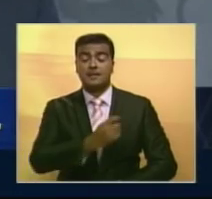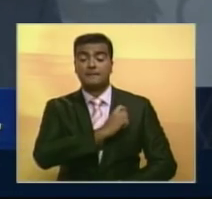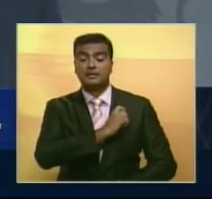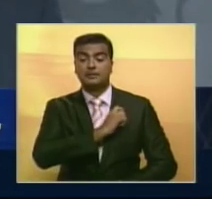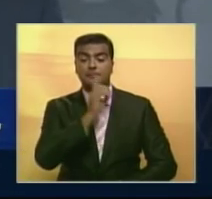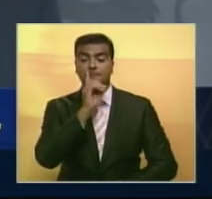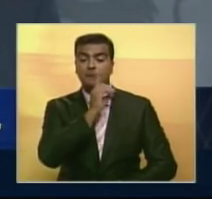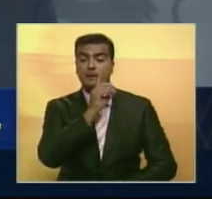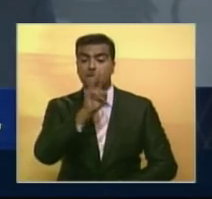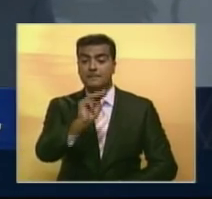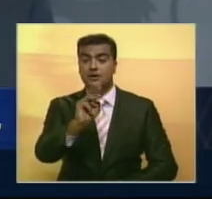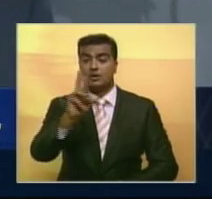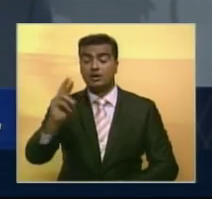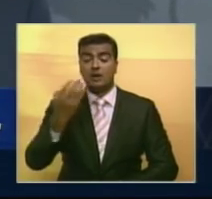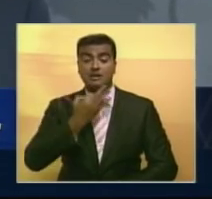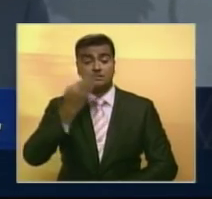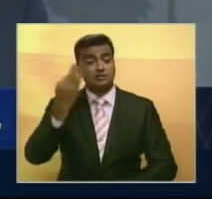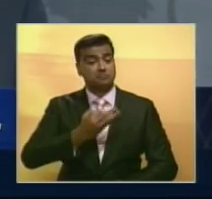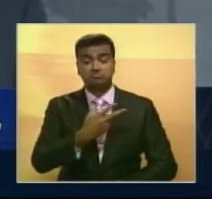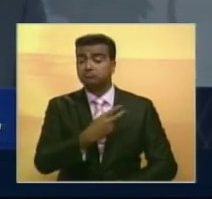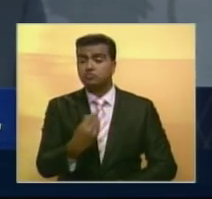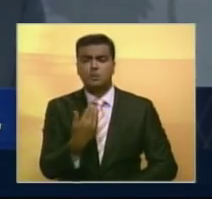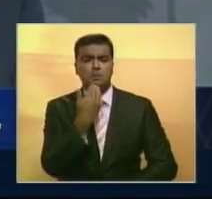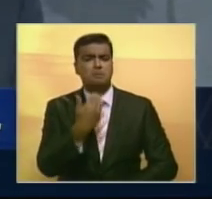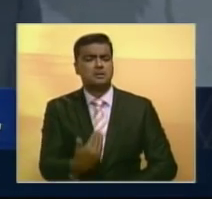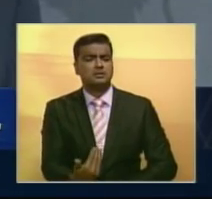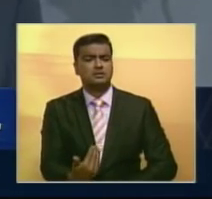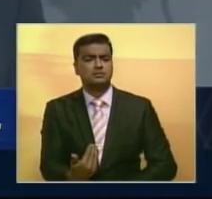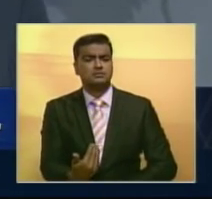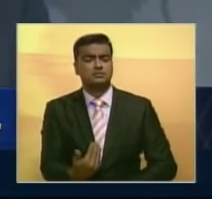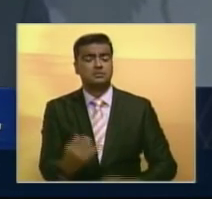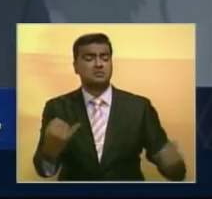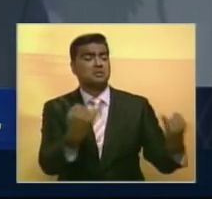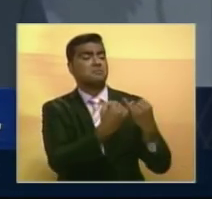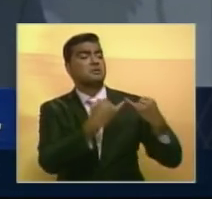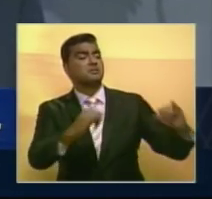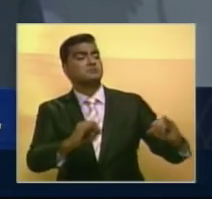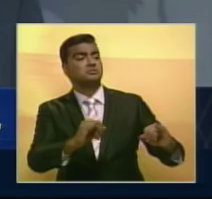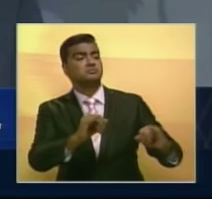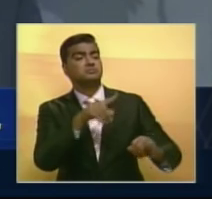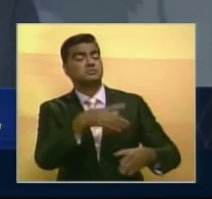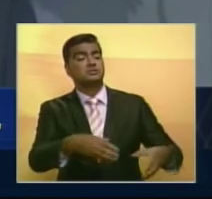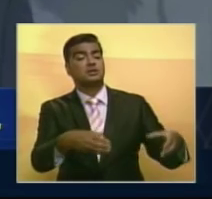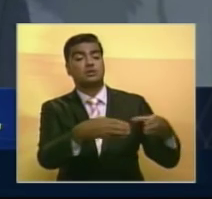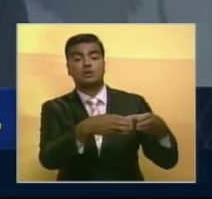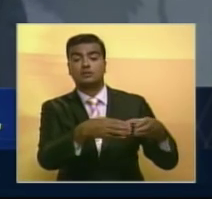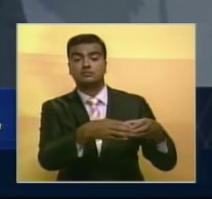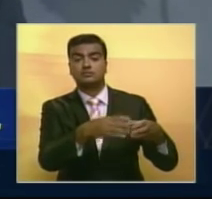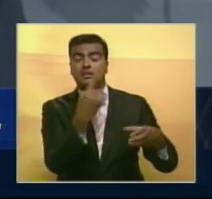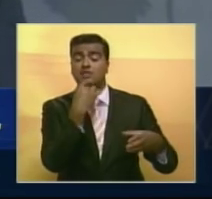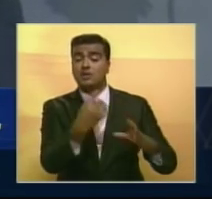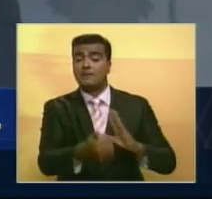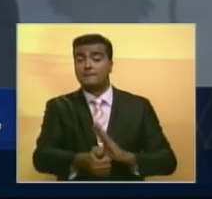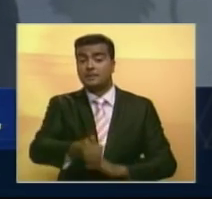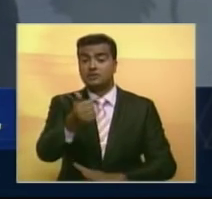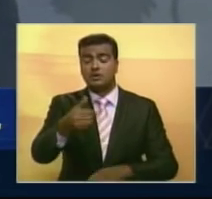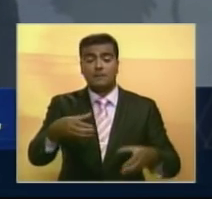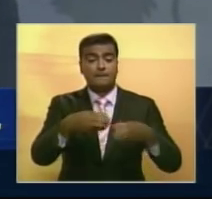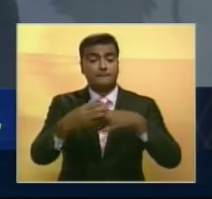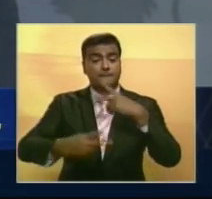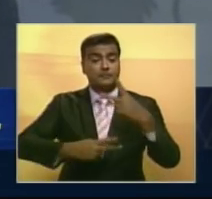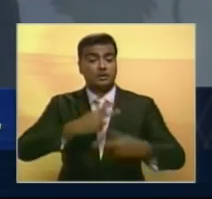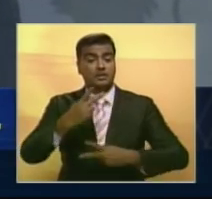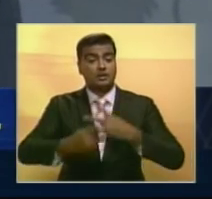español, Mariano Rajoy, aseguró que no permitirán ningún acto independentista de Cataluña. Rajoy resaltó que la mayoría de los partidos